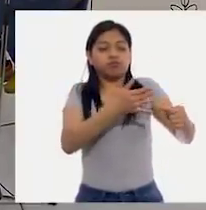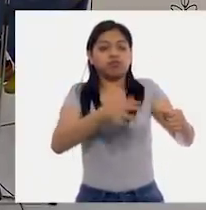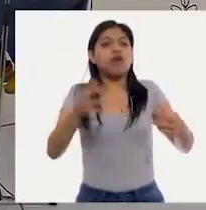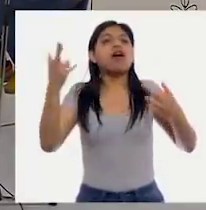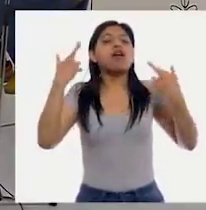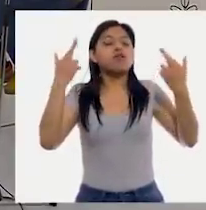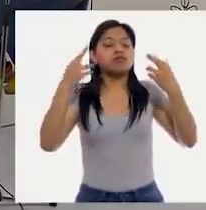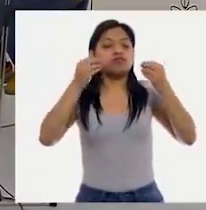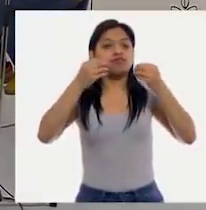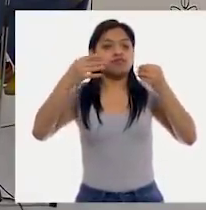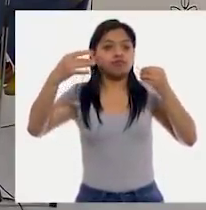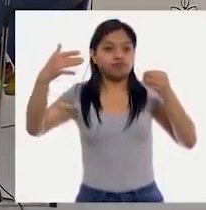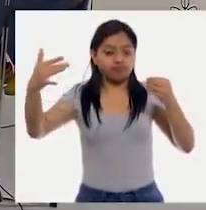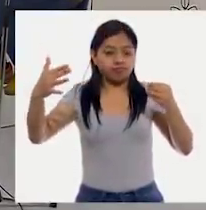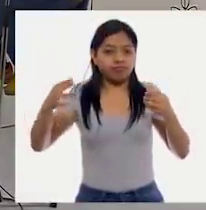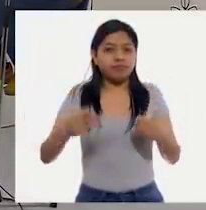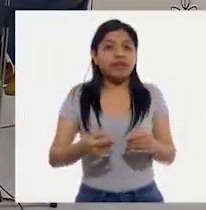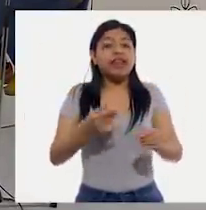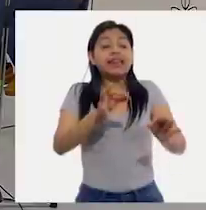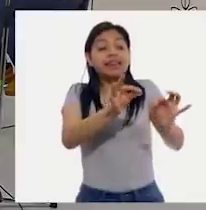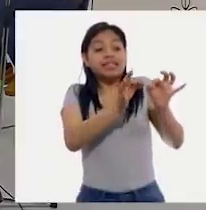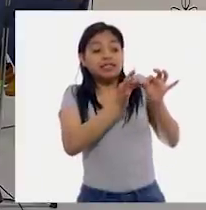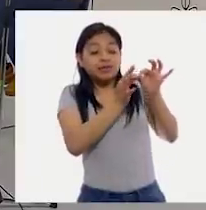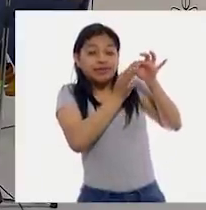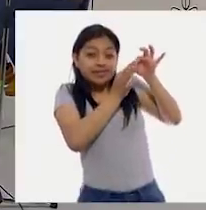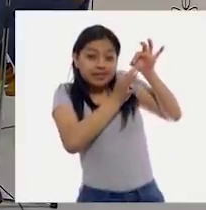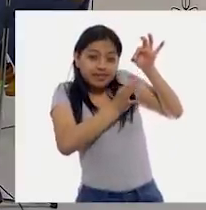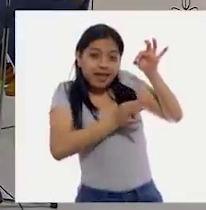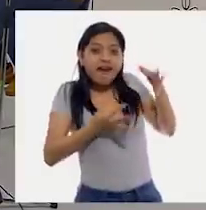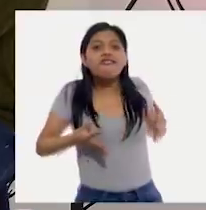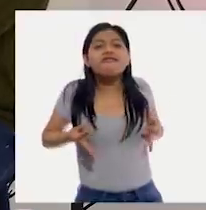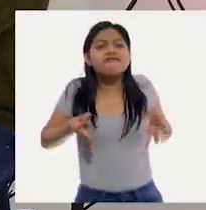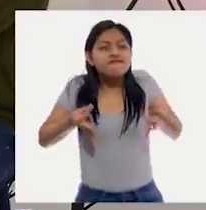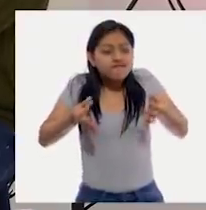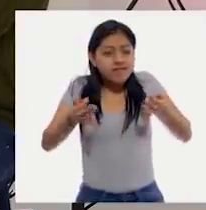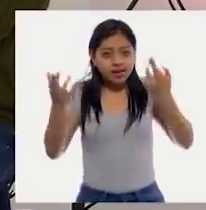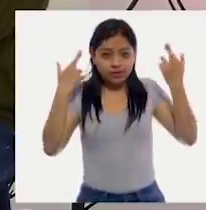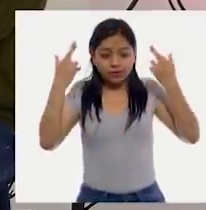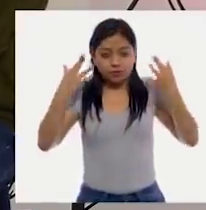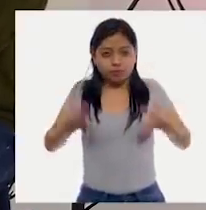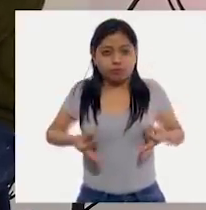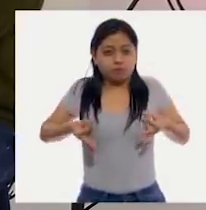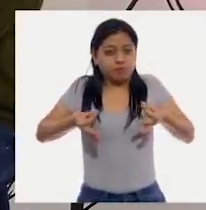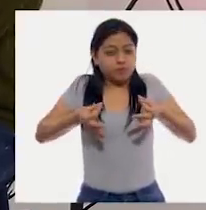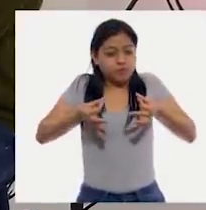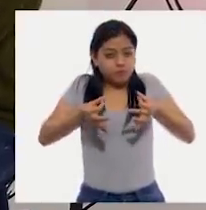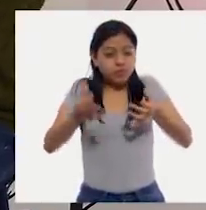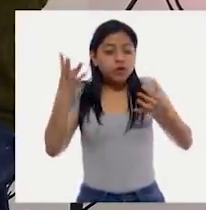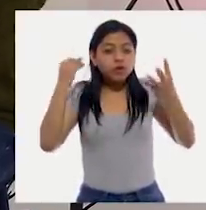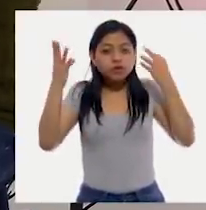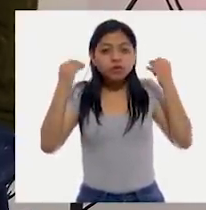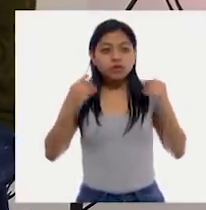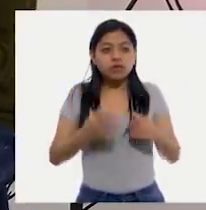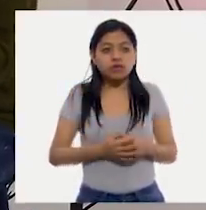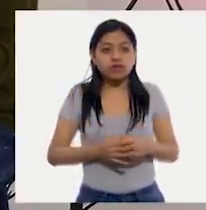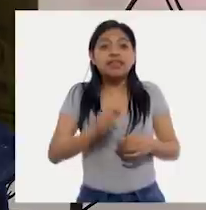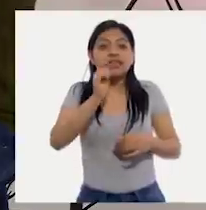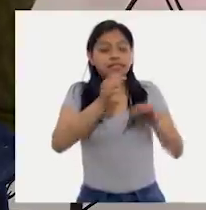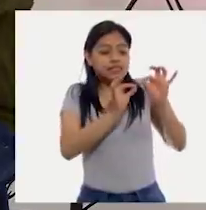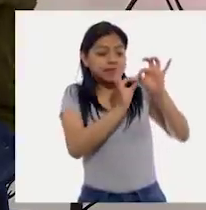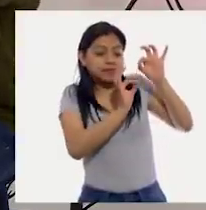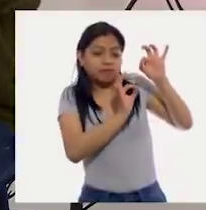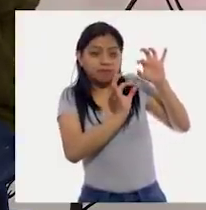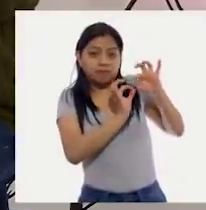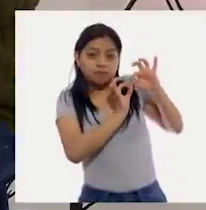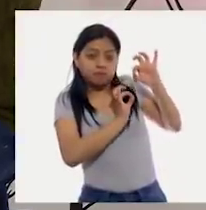este sonido grave. Más para acá tenemos el sonido agudo, que es con una distancia más corta de